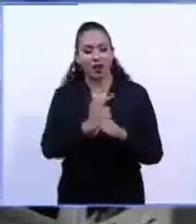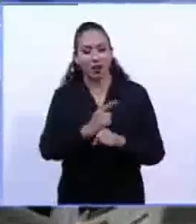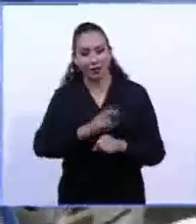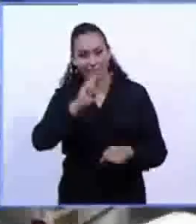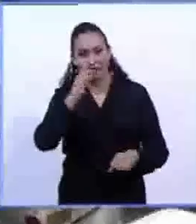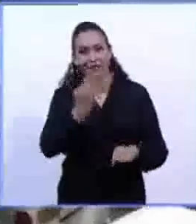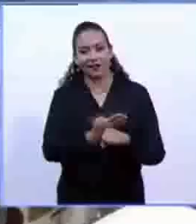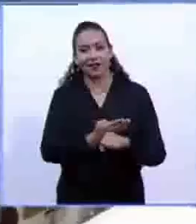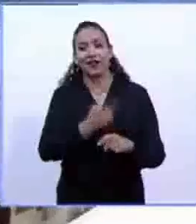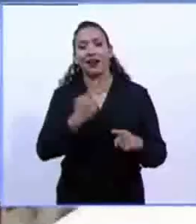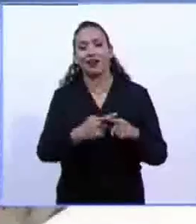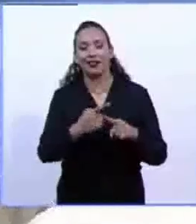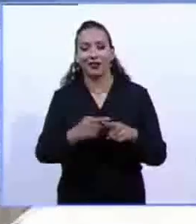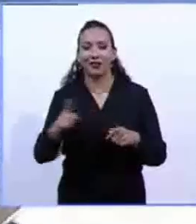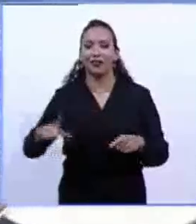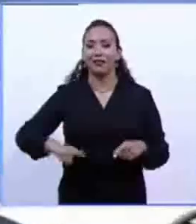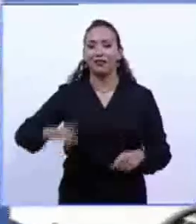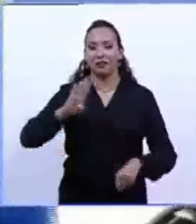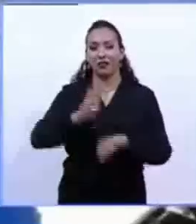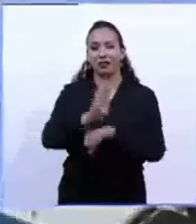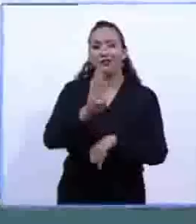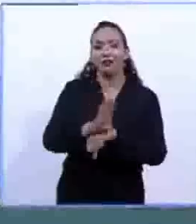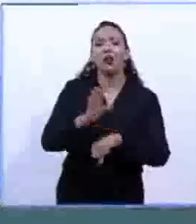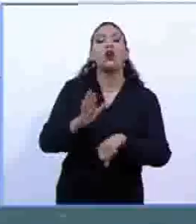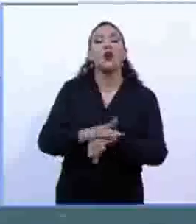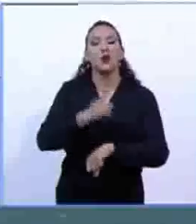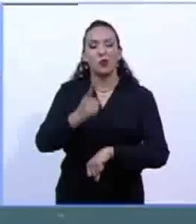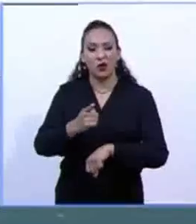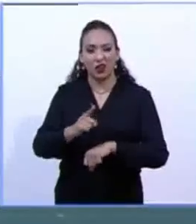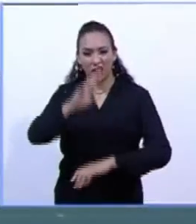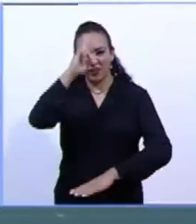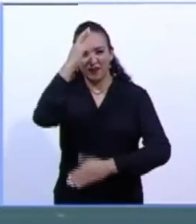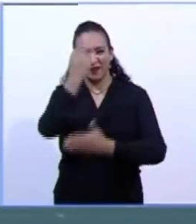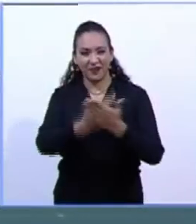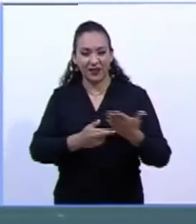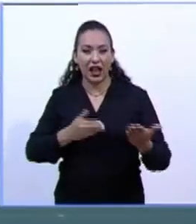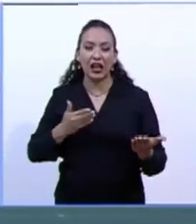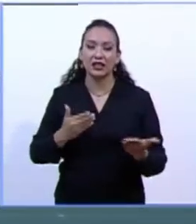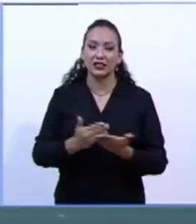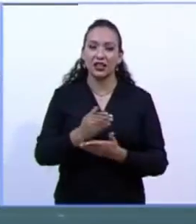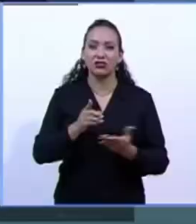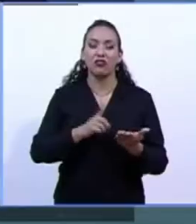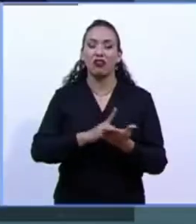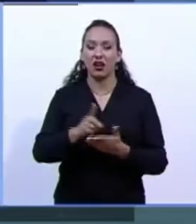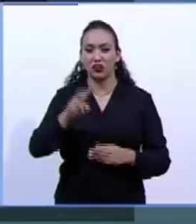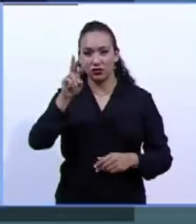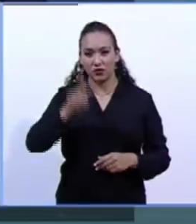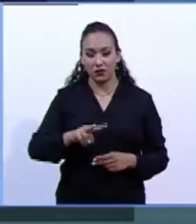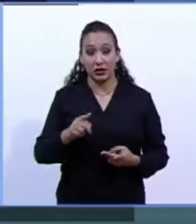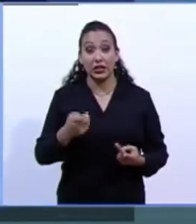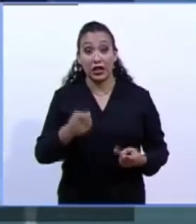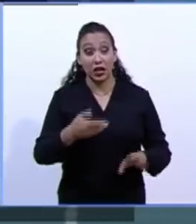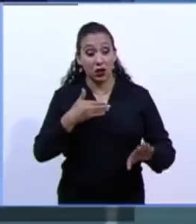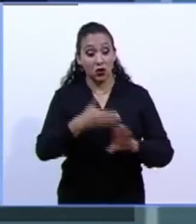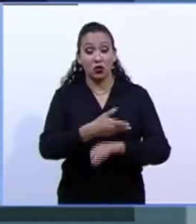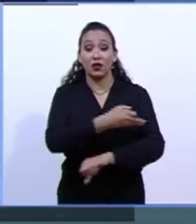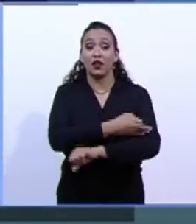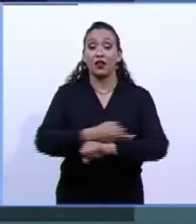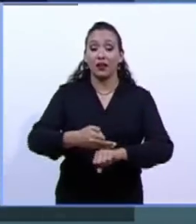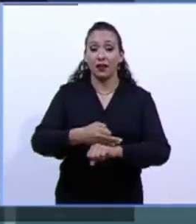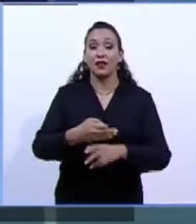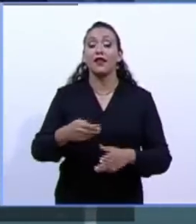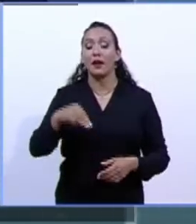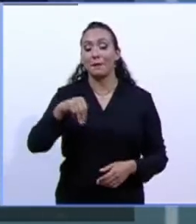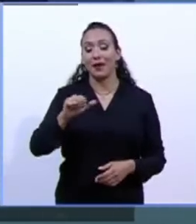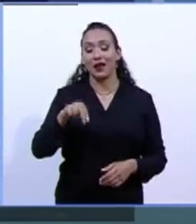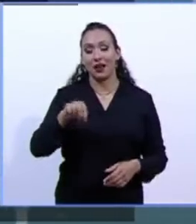responsable al Estado brasileño por la violación de los derechos a la verdad y a la integridad personal en perjuicio de los familiares de